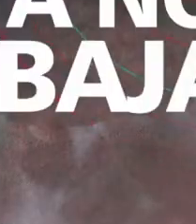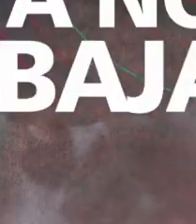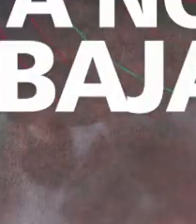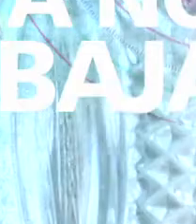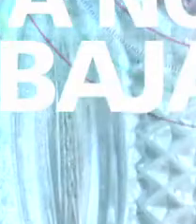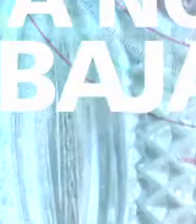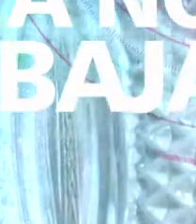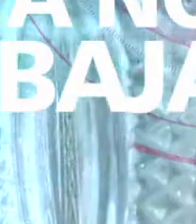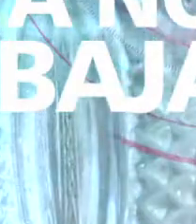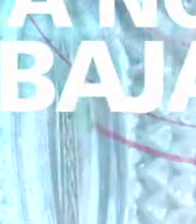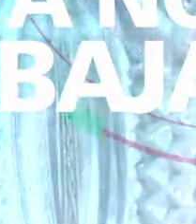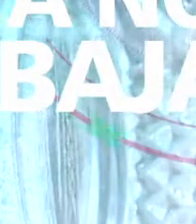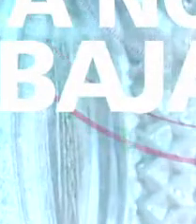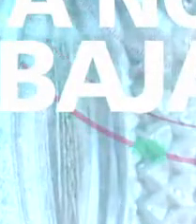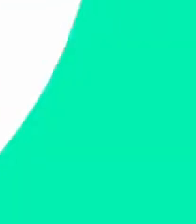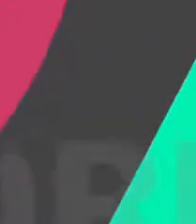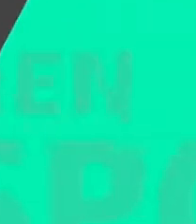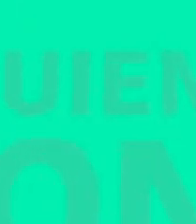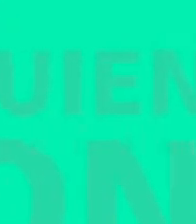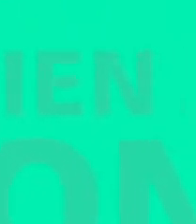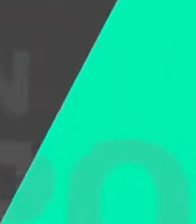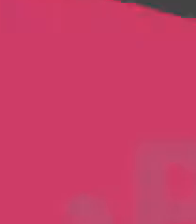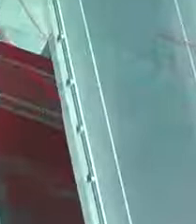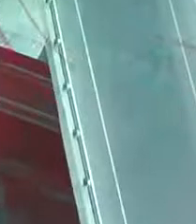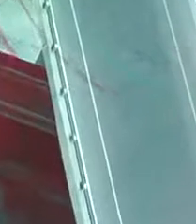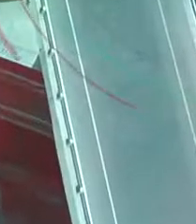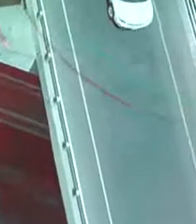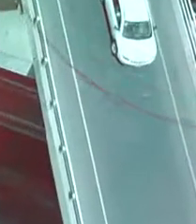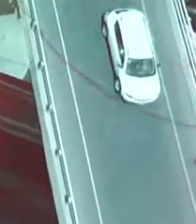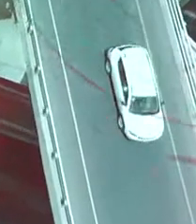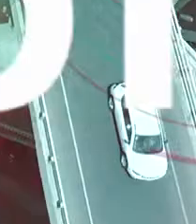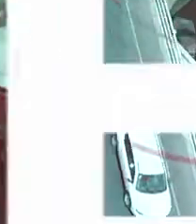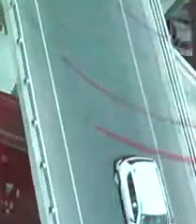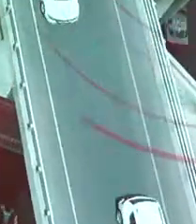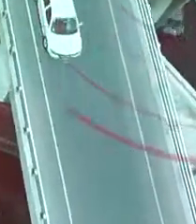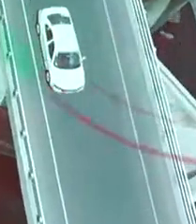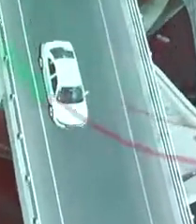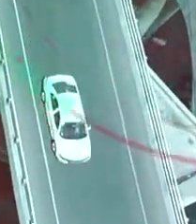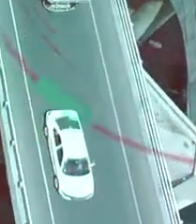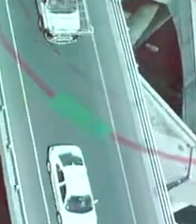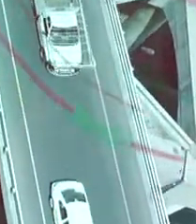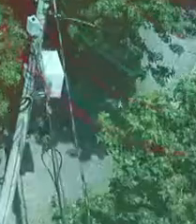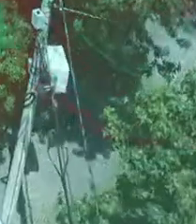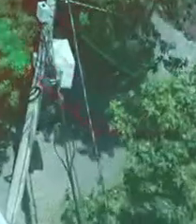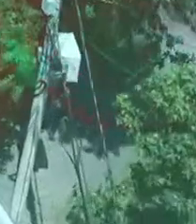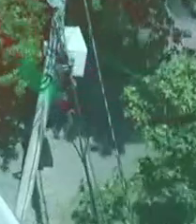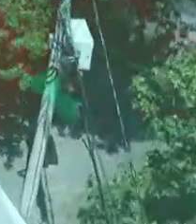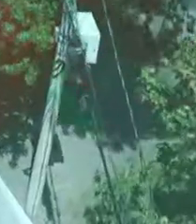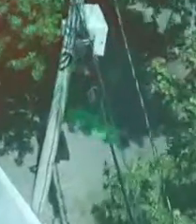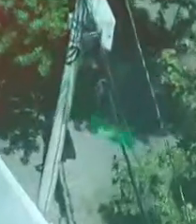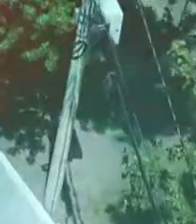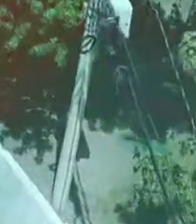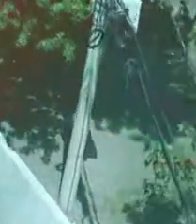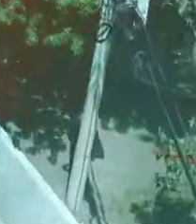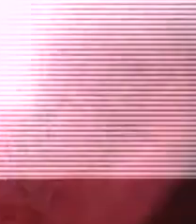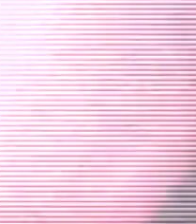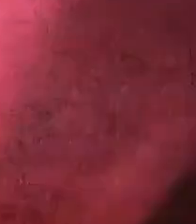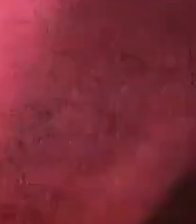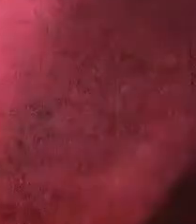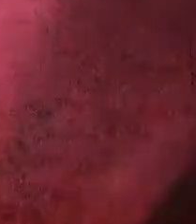yo es un estorbo en su empresa entre fugas de agua drenaje tapado vuelven bien peligrosas de bajo